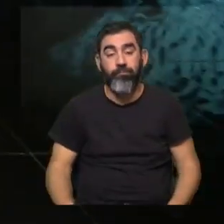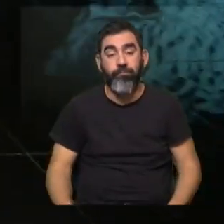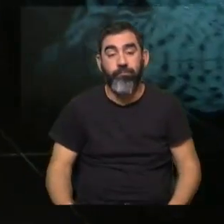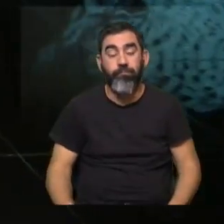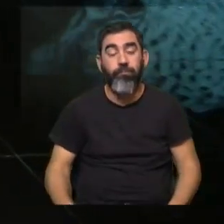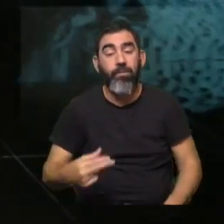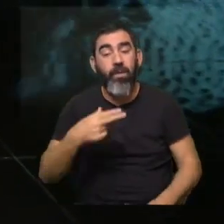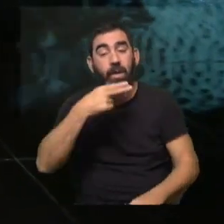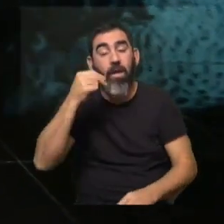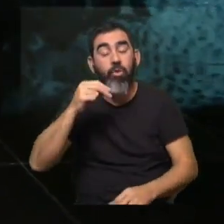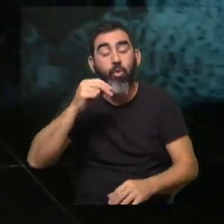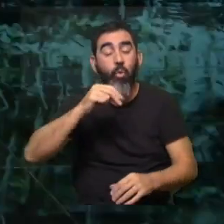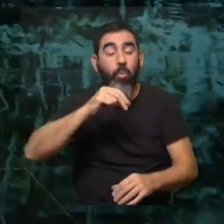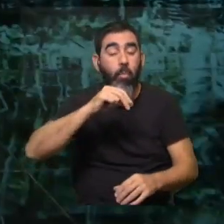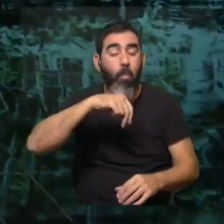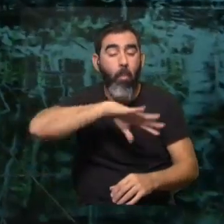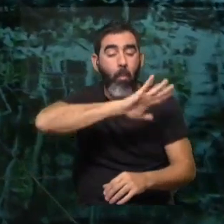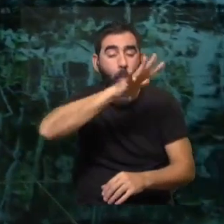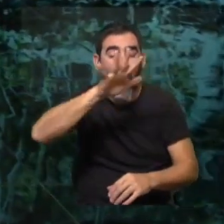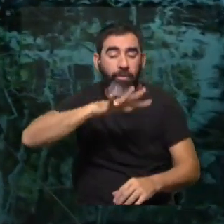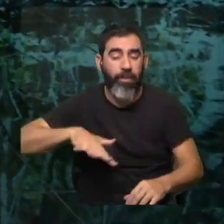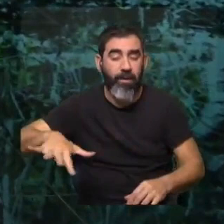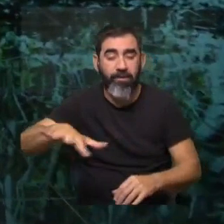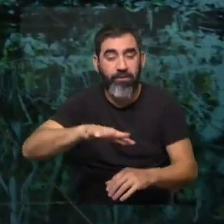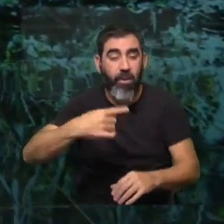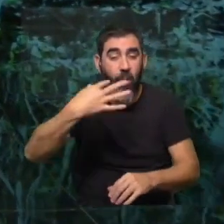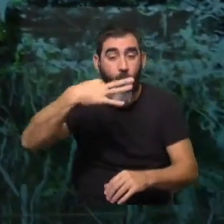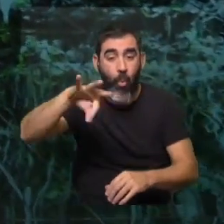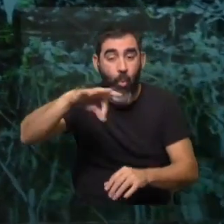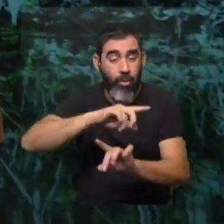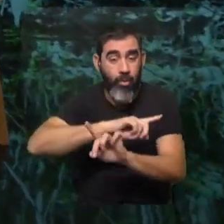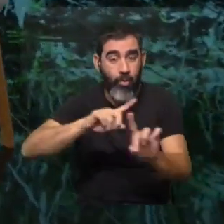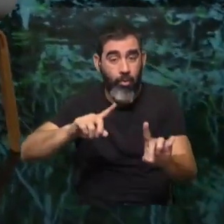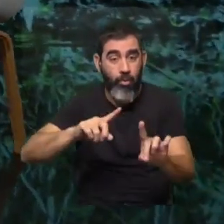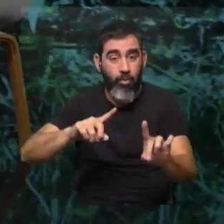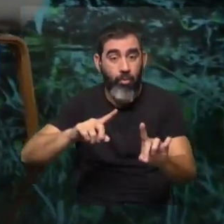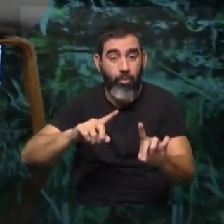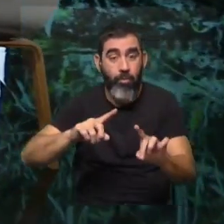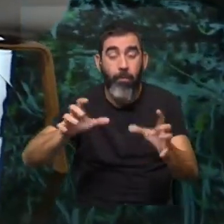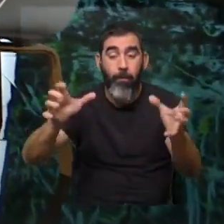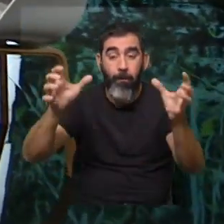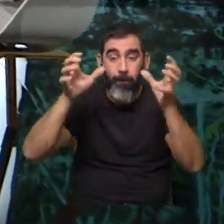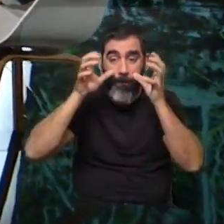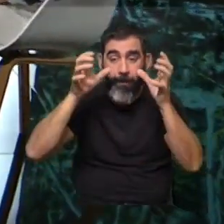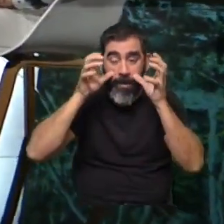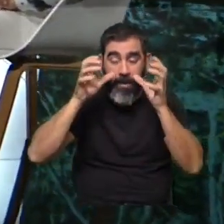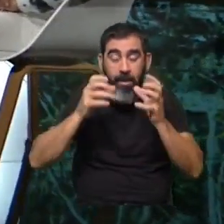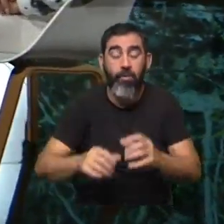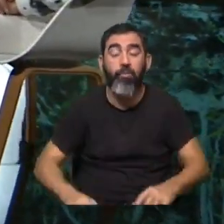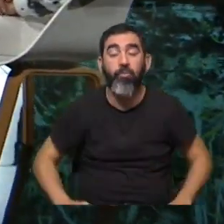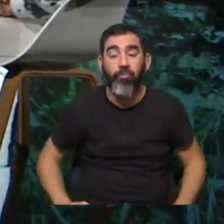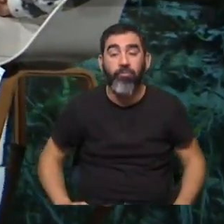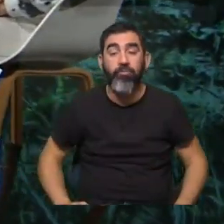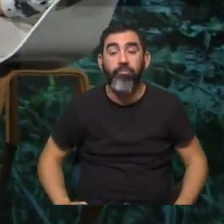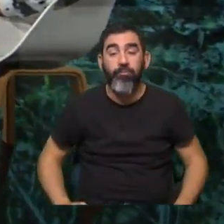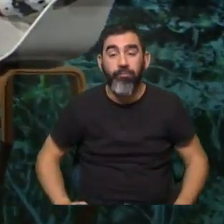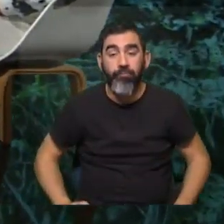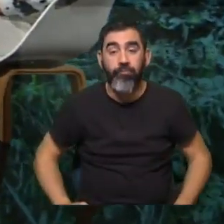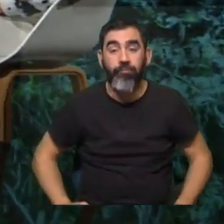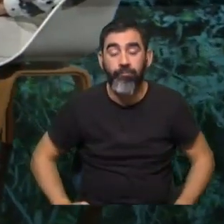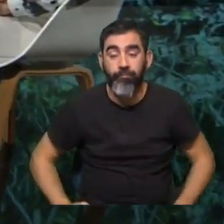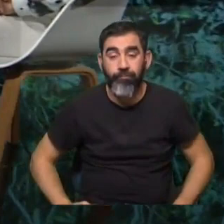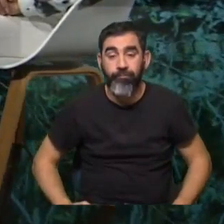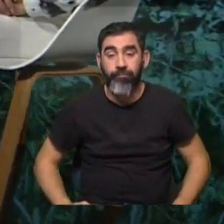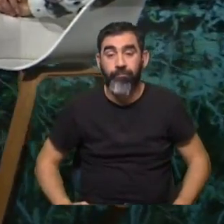gato montés, que ese creo que de toda la lista es el único que no está dentro de la nómina de especies en amenaza en Uruguay, ¿no? Claro,